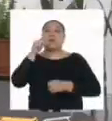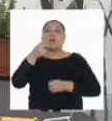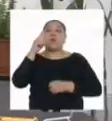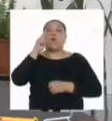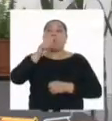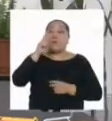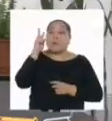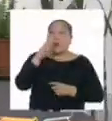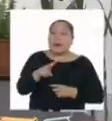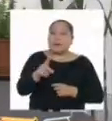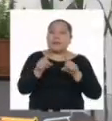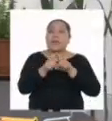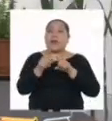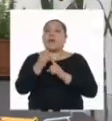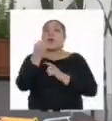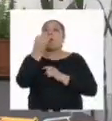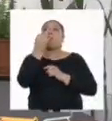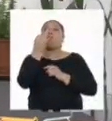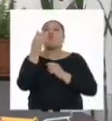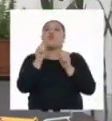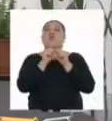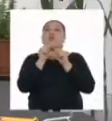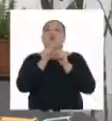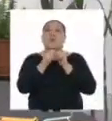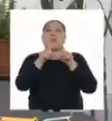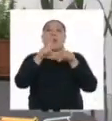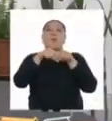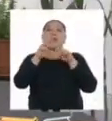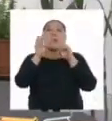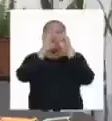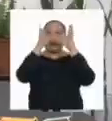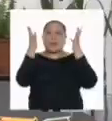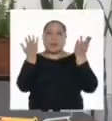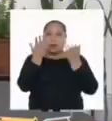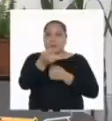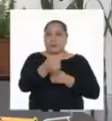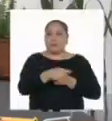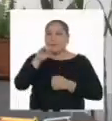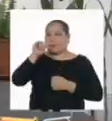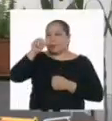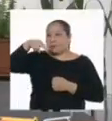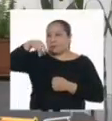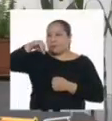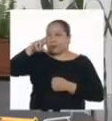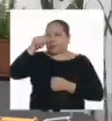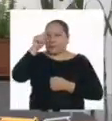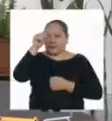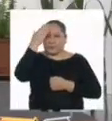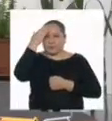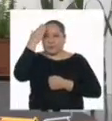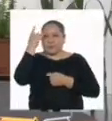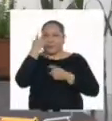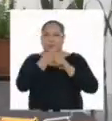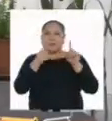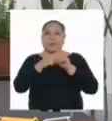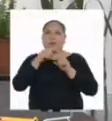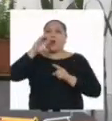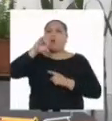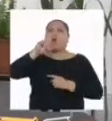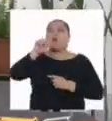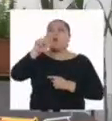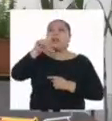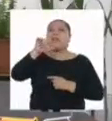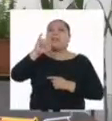cuantitativas de las hojas, dependiendo del día en el que estemos. Yanira, ¿sabe la diferencia entre cualitativo